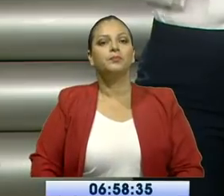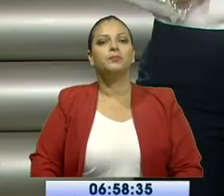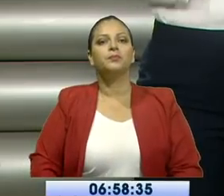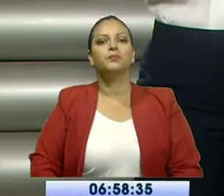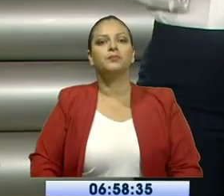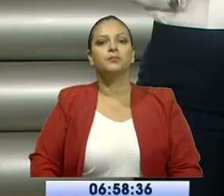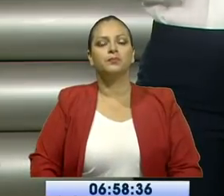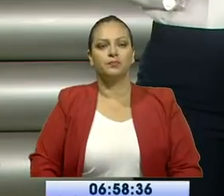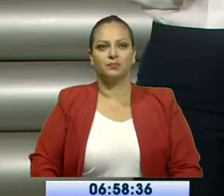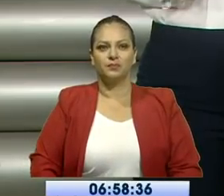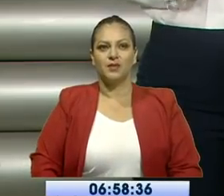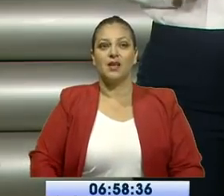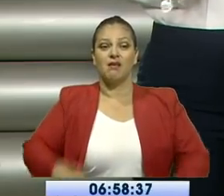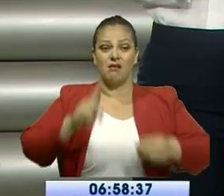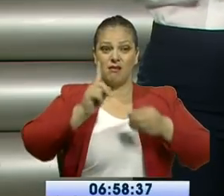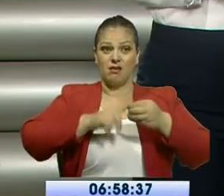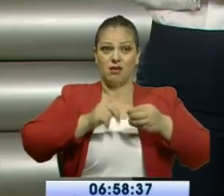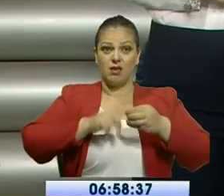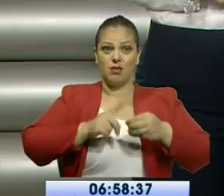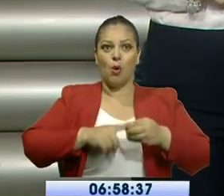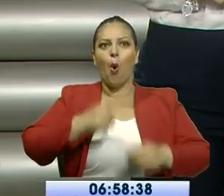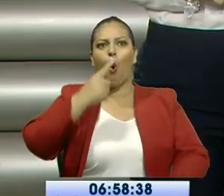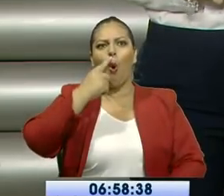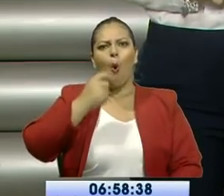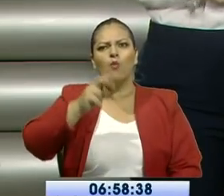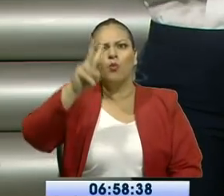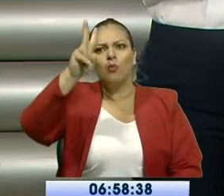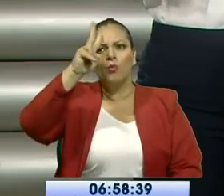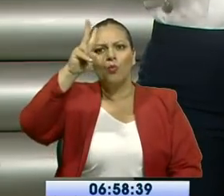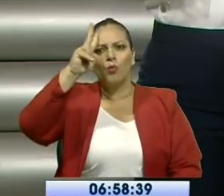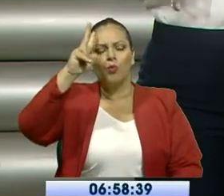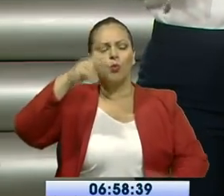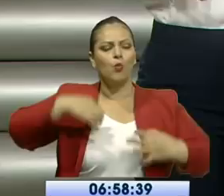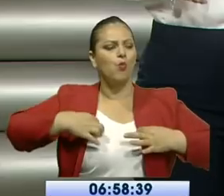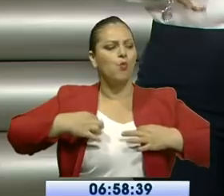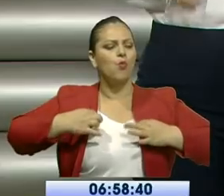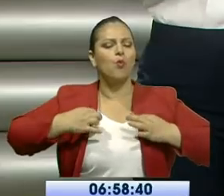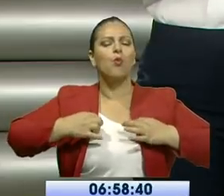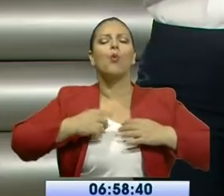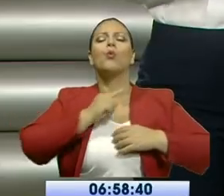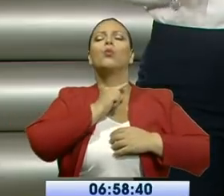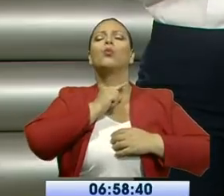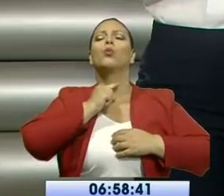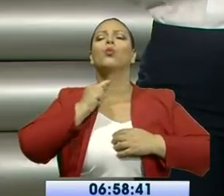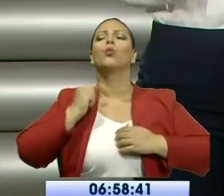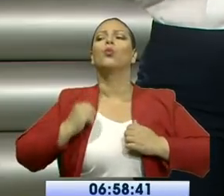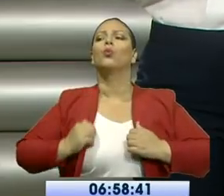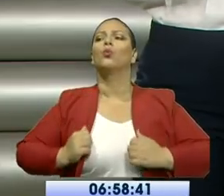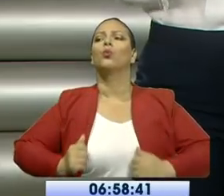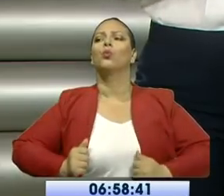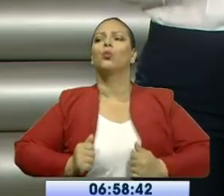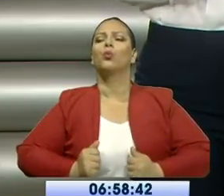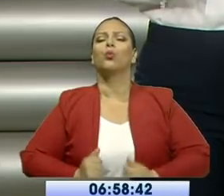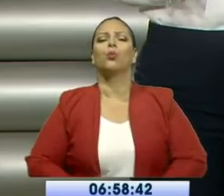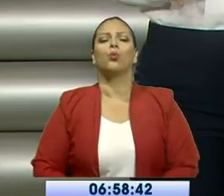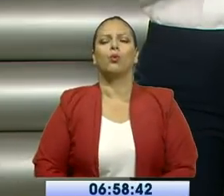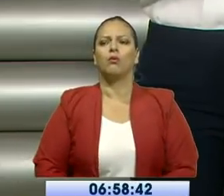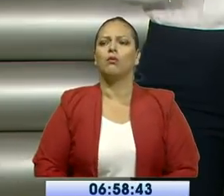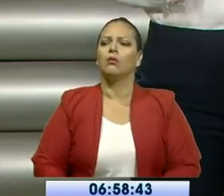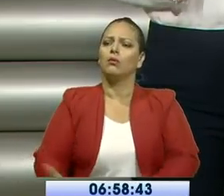de un falso sacerdote salió a la luz pública gracias al operativo Impacto